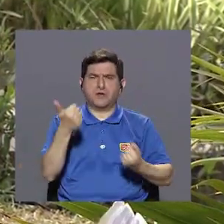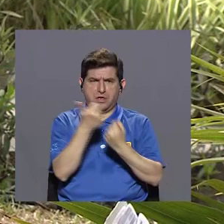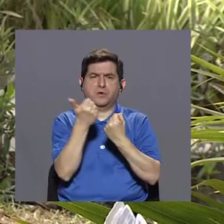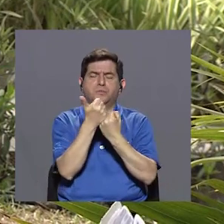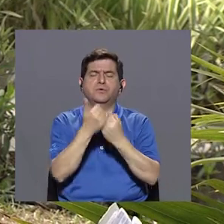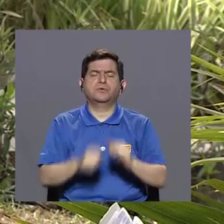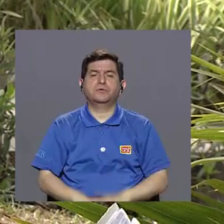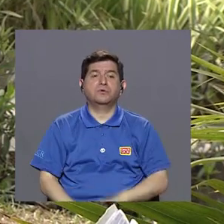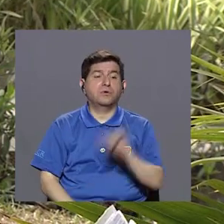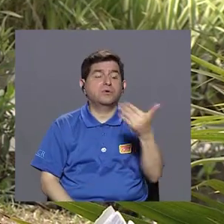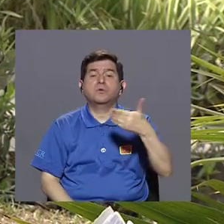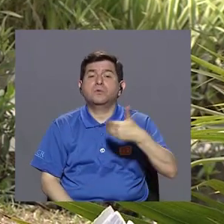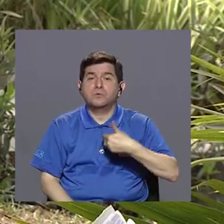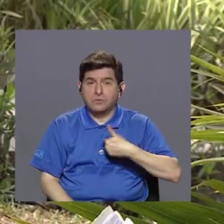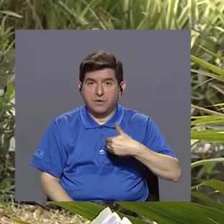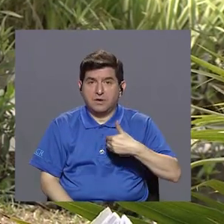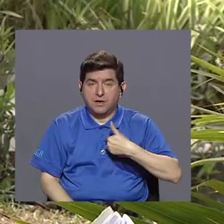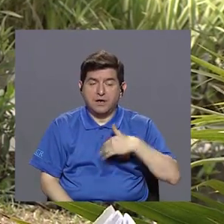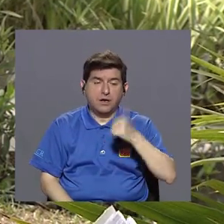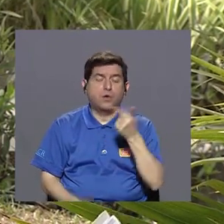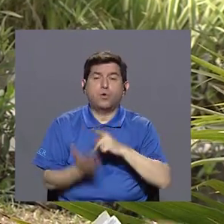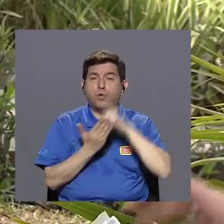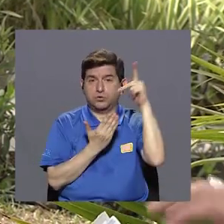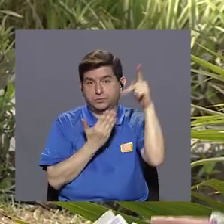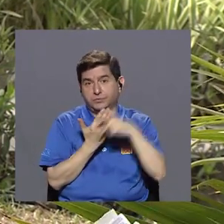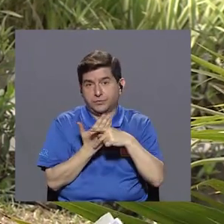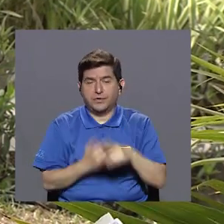Más apoyados. Y también tenemos